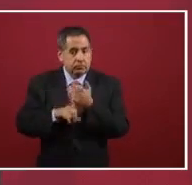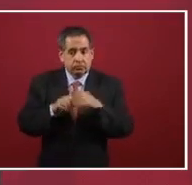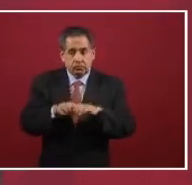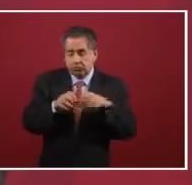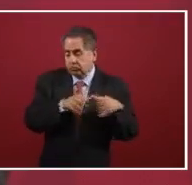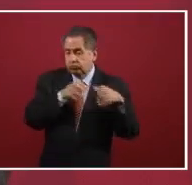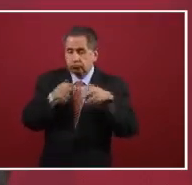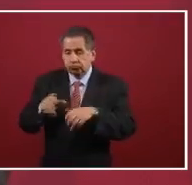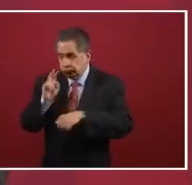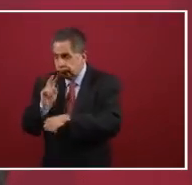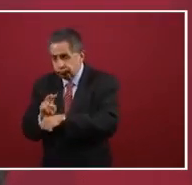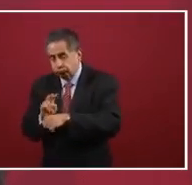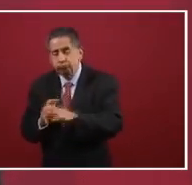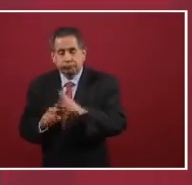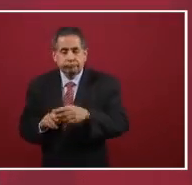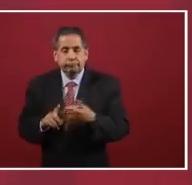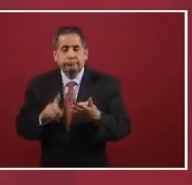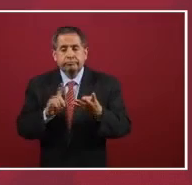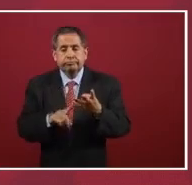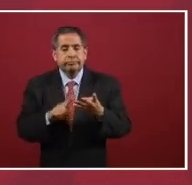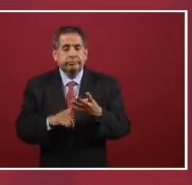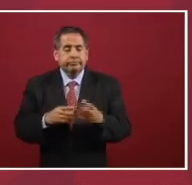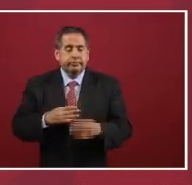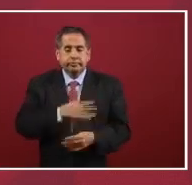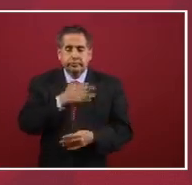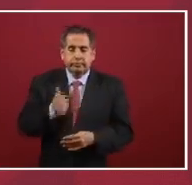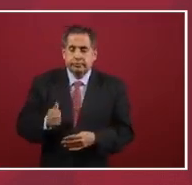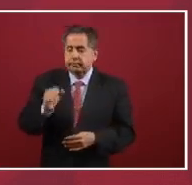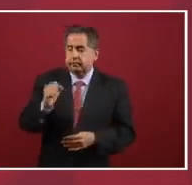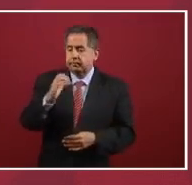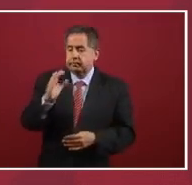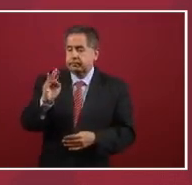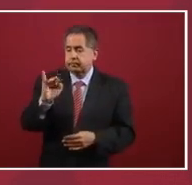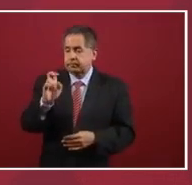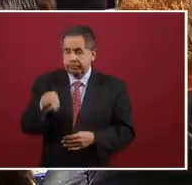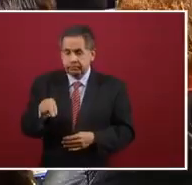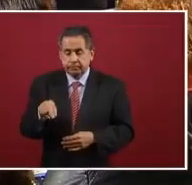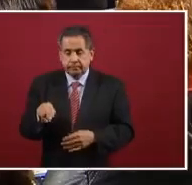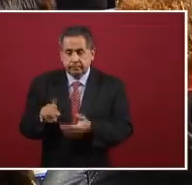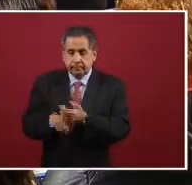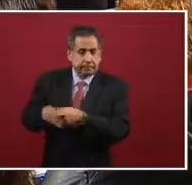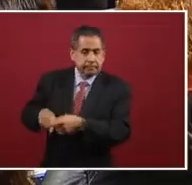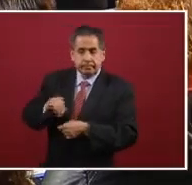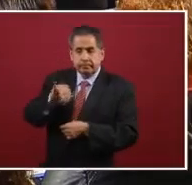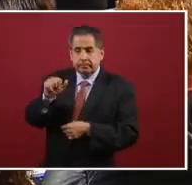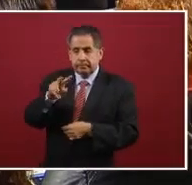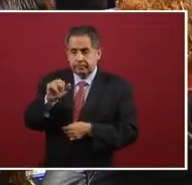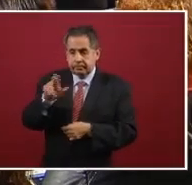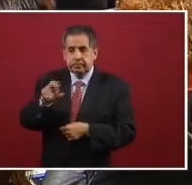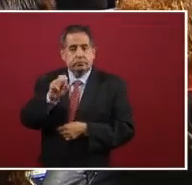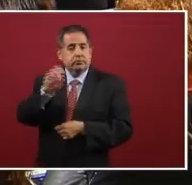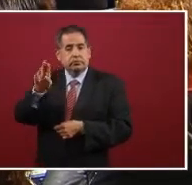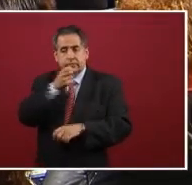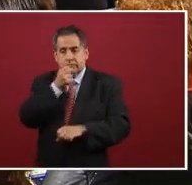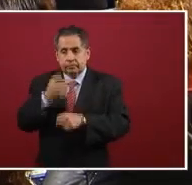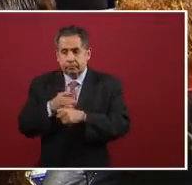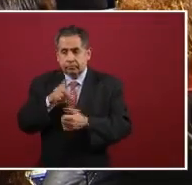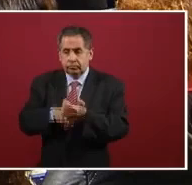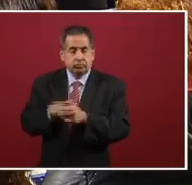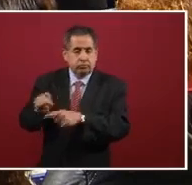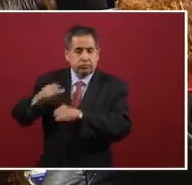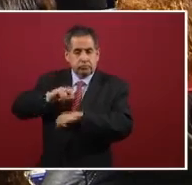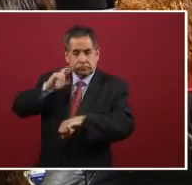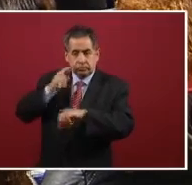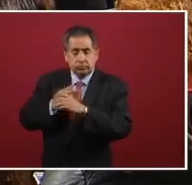y por supuesto, Bienestar Social, porque tiene, aquí está Javier, que es el subsecretario, él tiene a su cargo